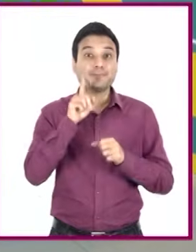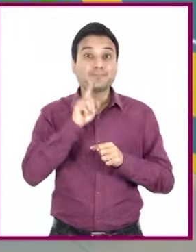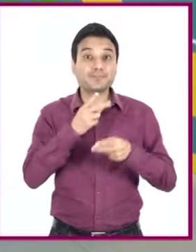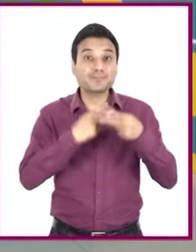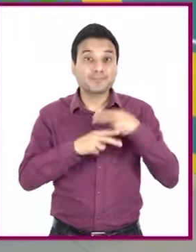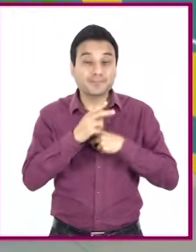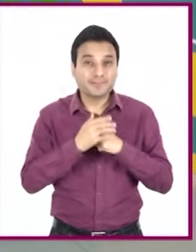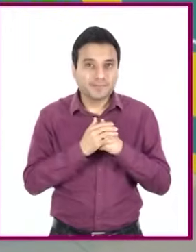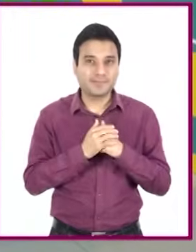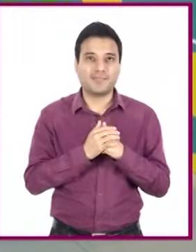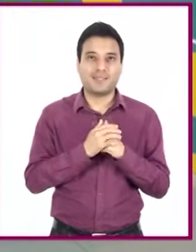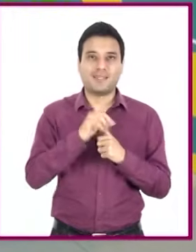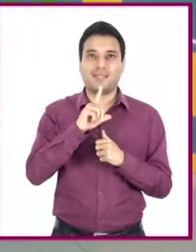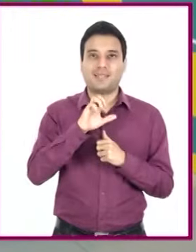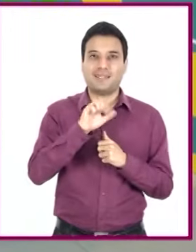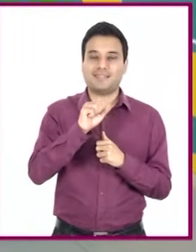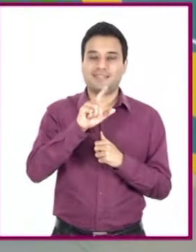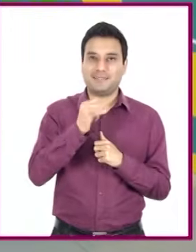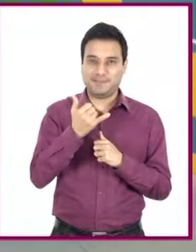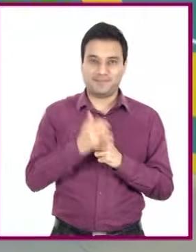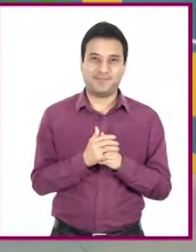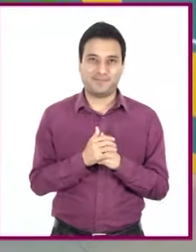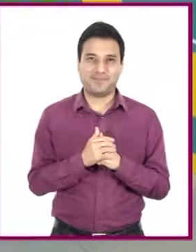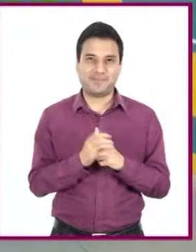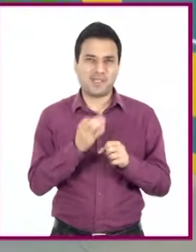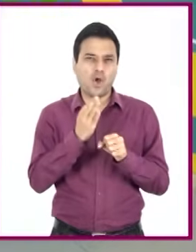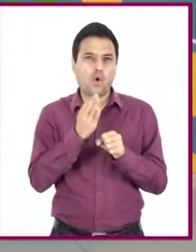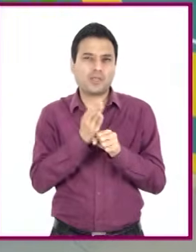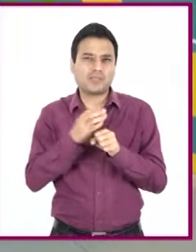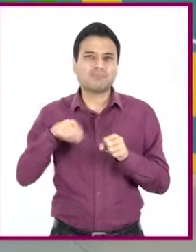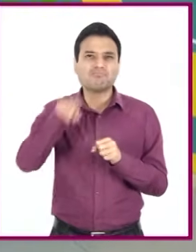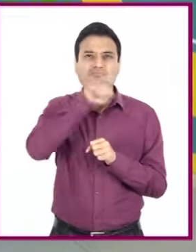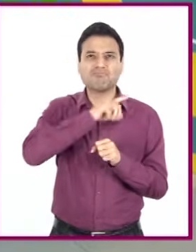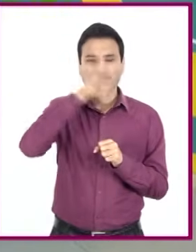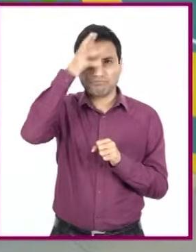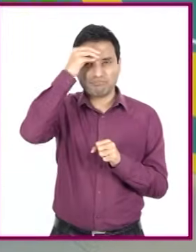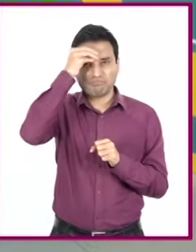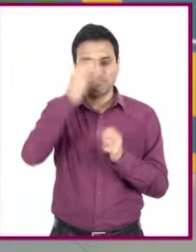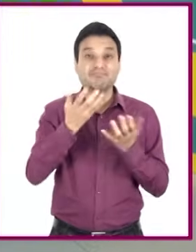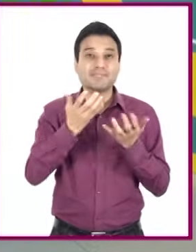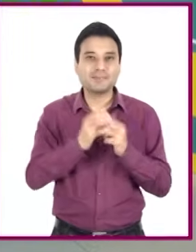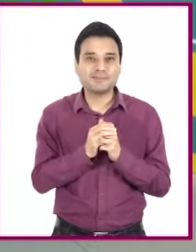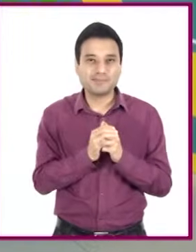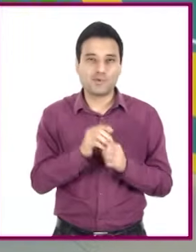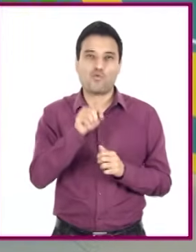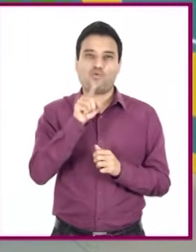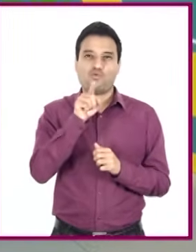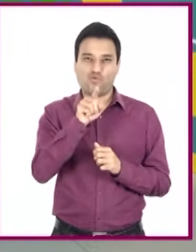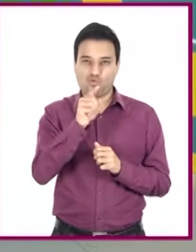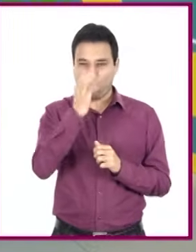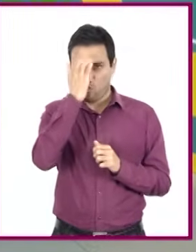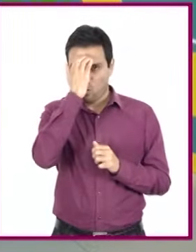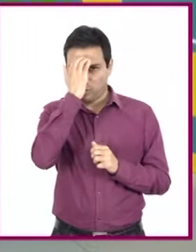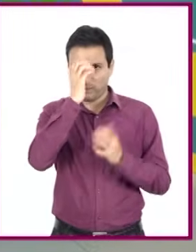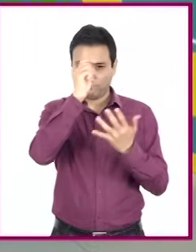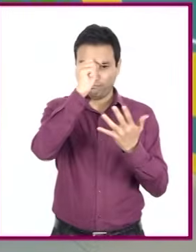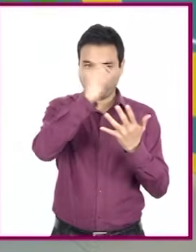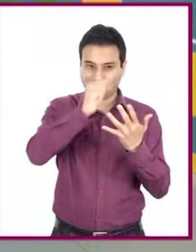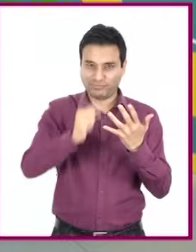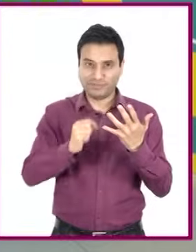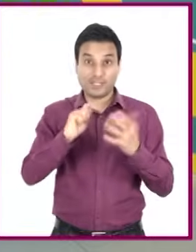Mendívil. En este día continuaremos trabajando el aprendizaje esperado. Identifica cómo los cambios